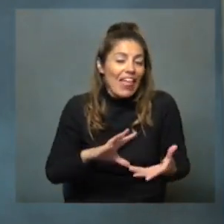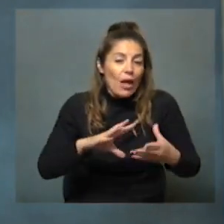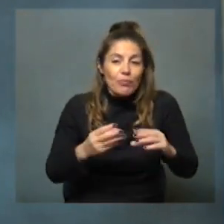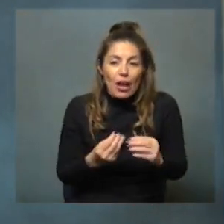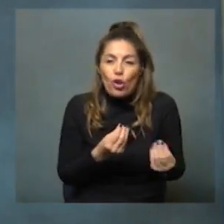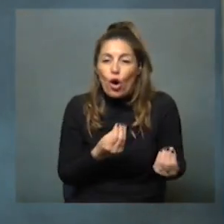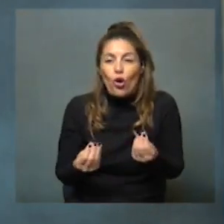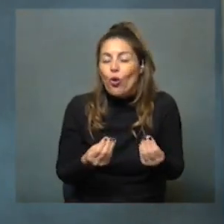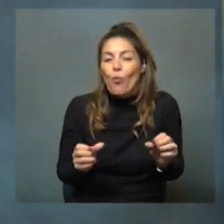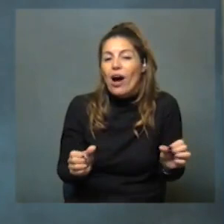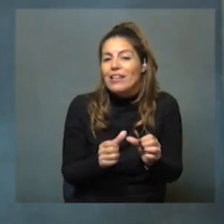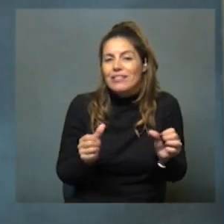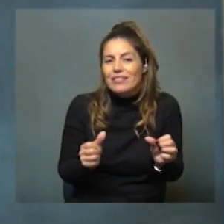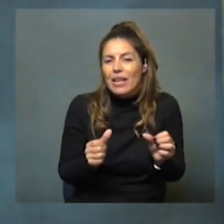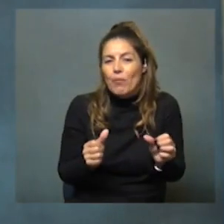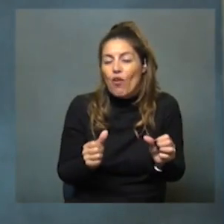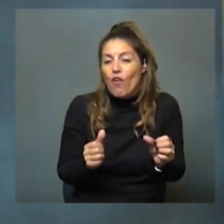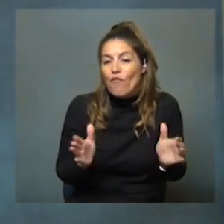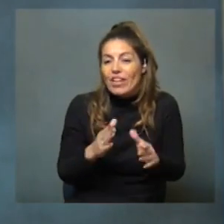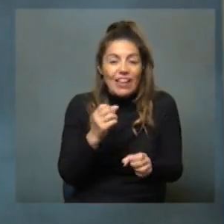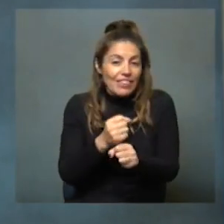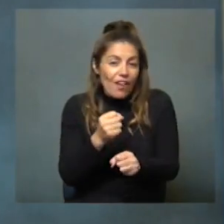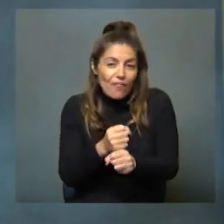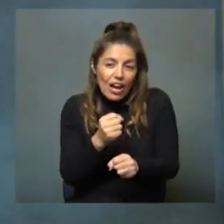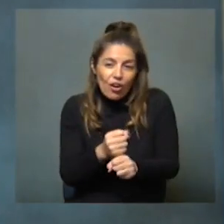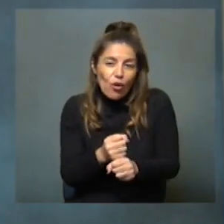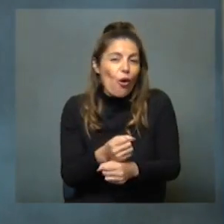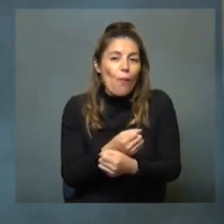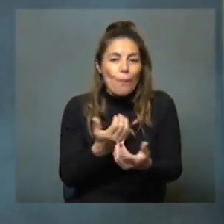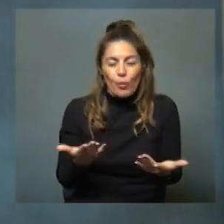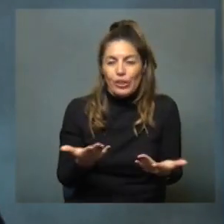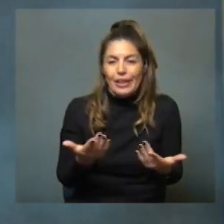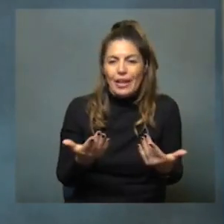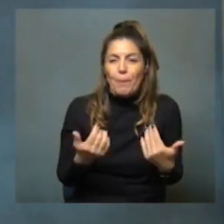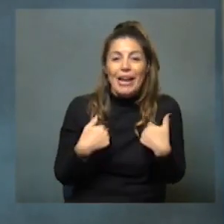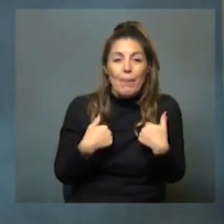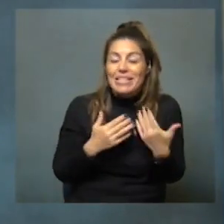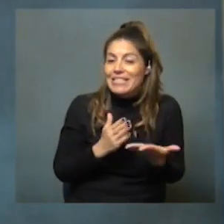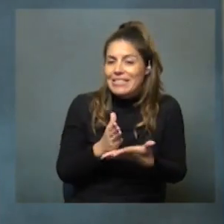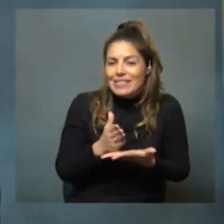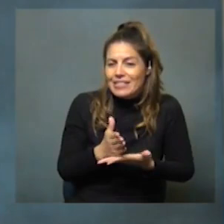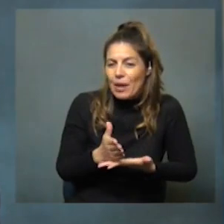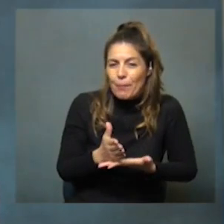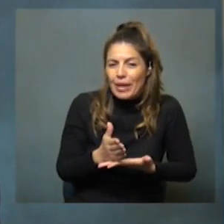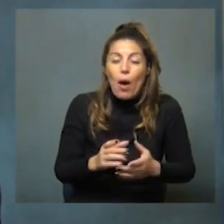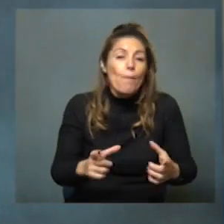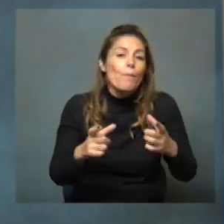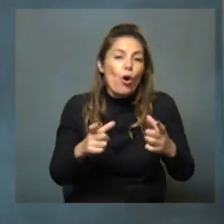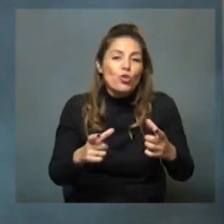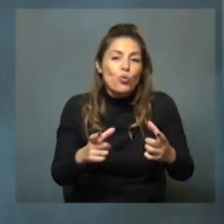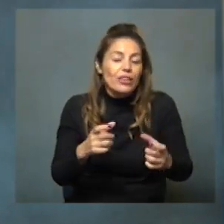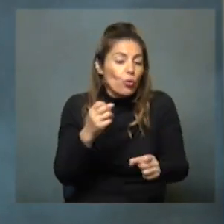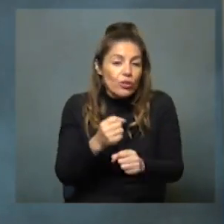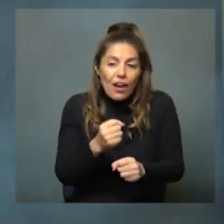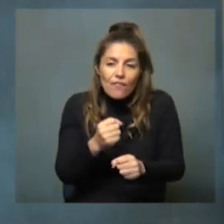a cómo nos paramos frente al laburo, sí, ¿viste? O sea, porque para mí siempre, afortunadamente, fue un